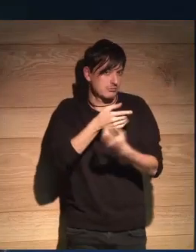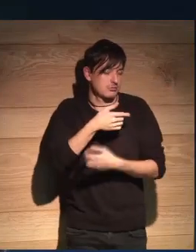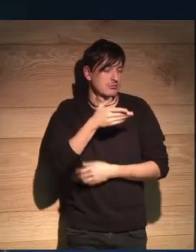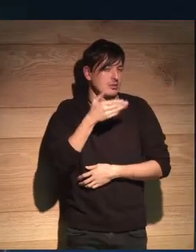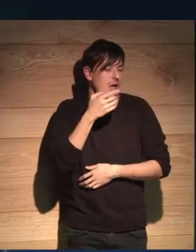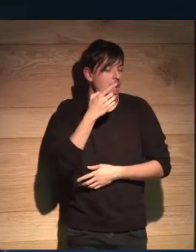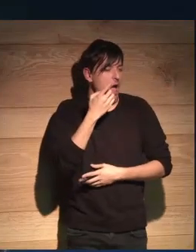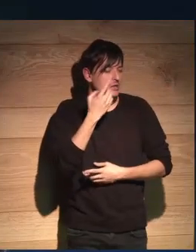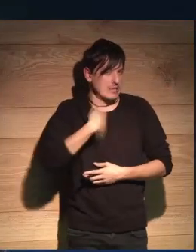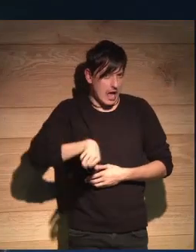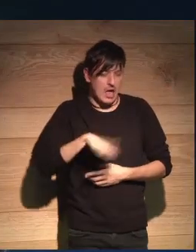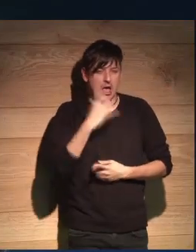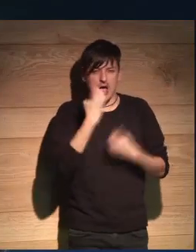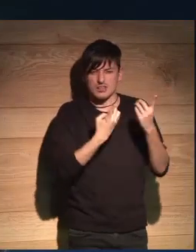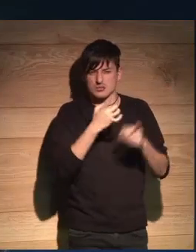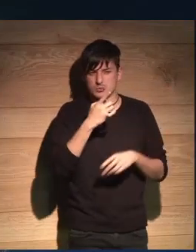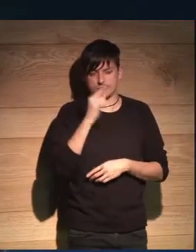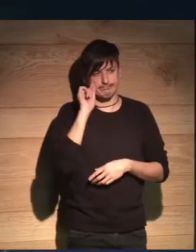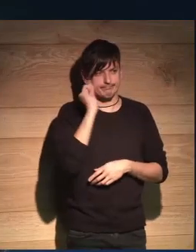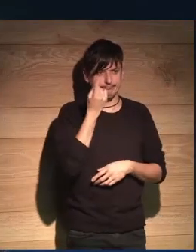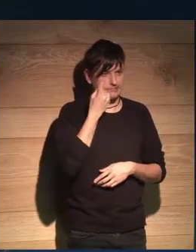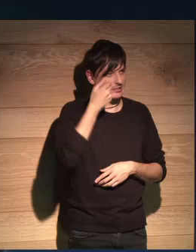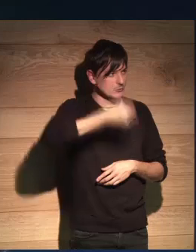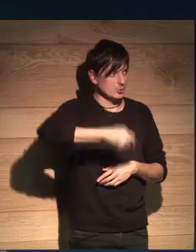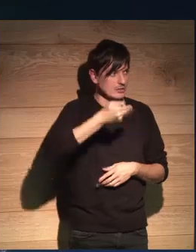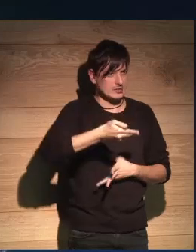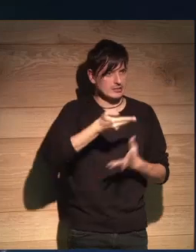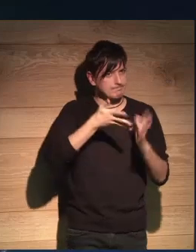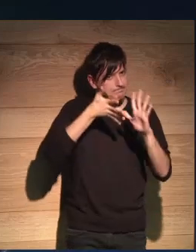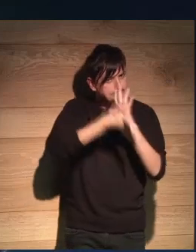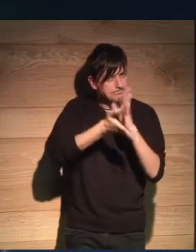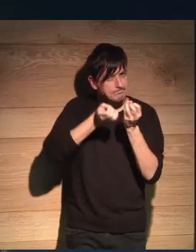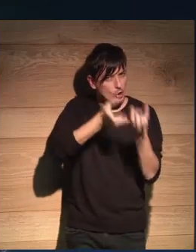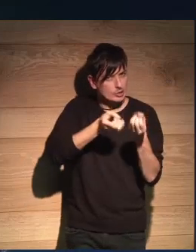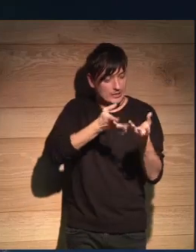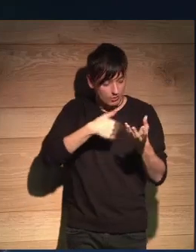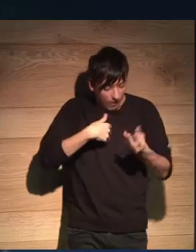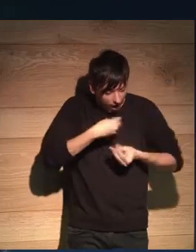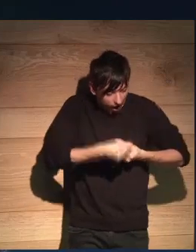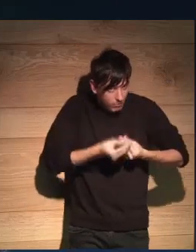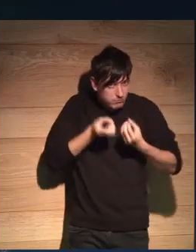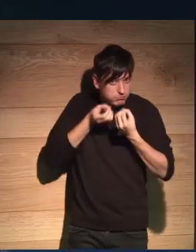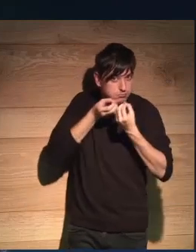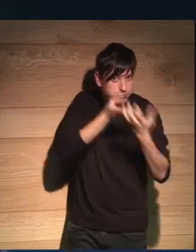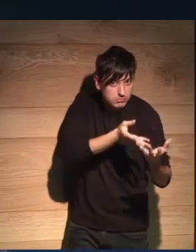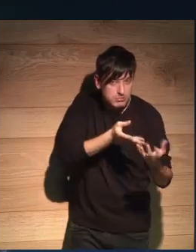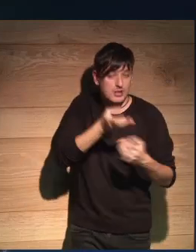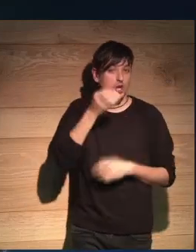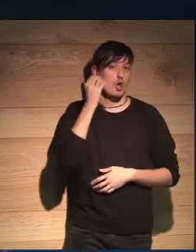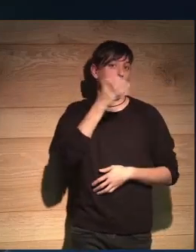cuenta de la importancia de contar estas cosas. Lo que hacemos. ¿Por qué? Porque a la salida de la